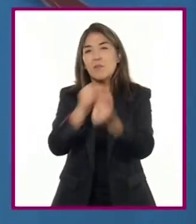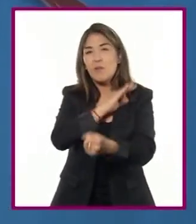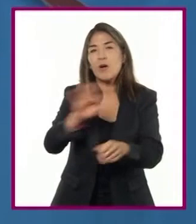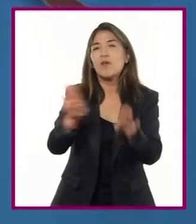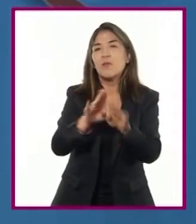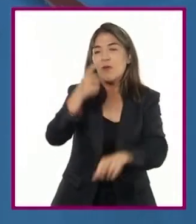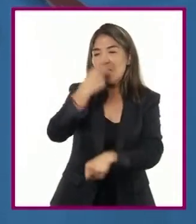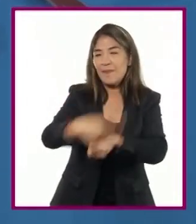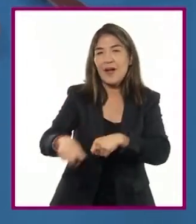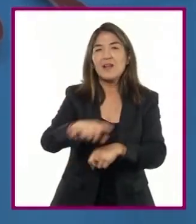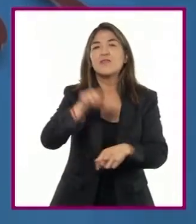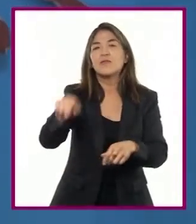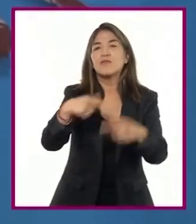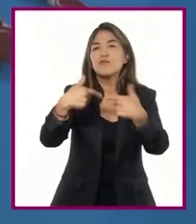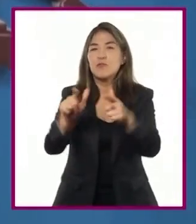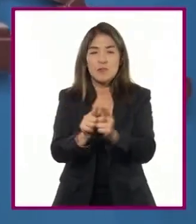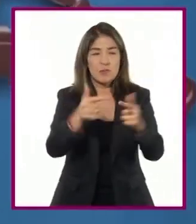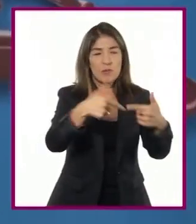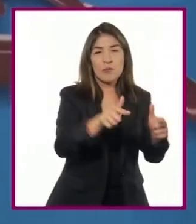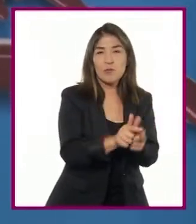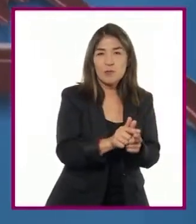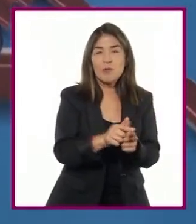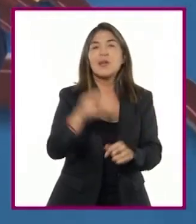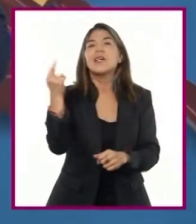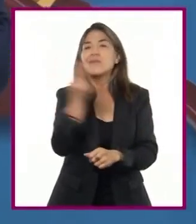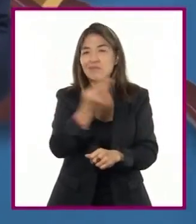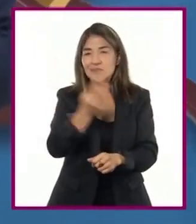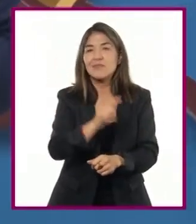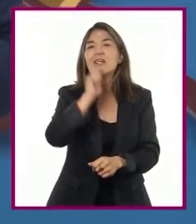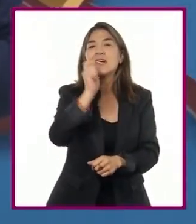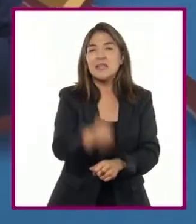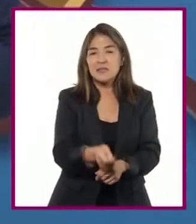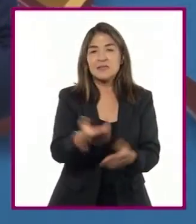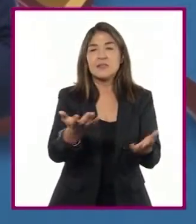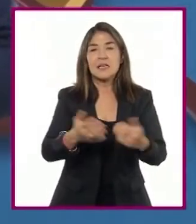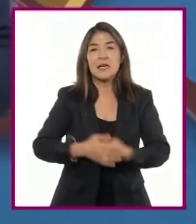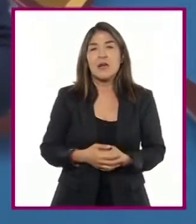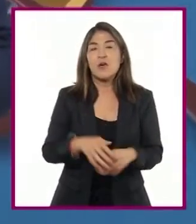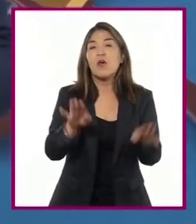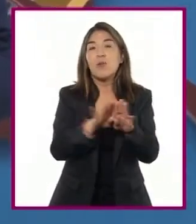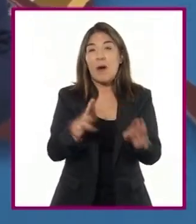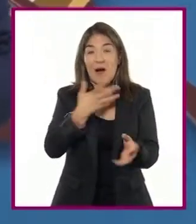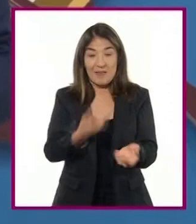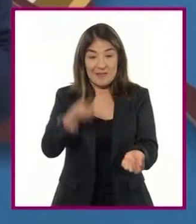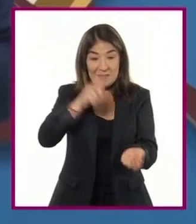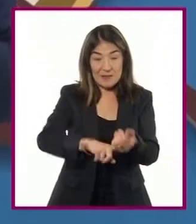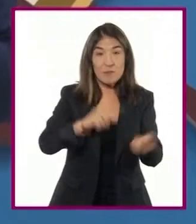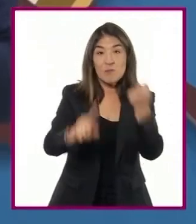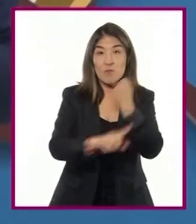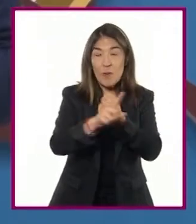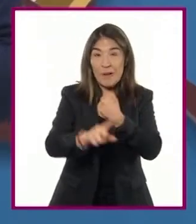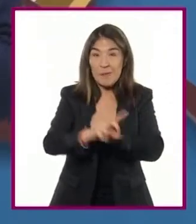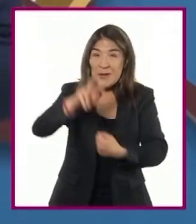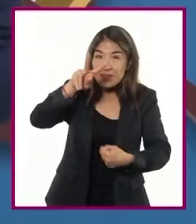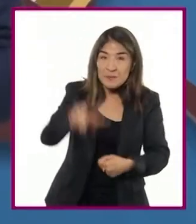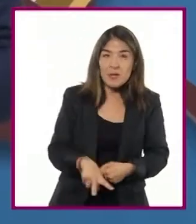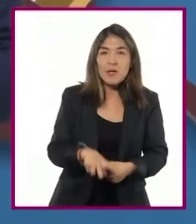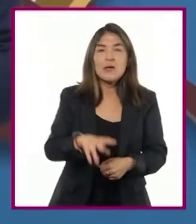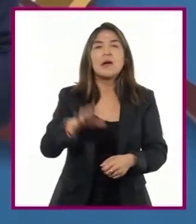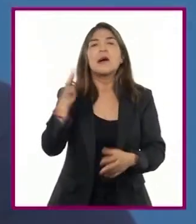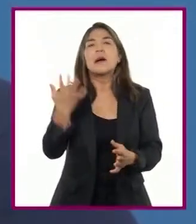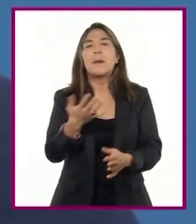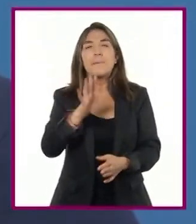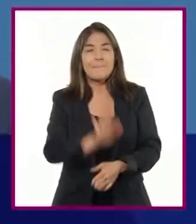involucradas. En principio, es necesario definir con claridad si se trata de un conflicto real o